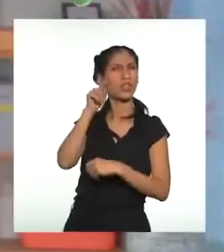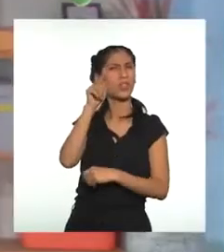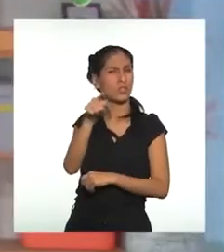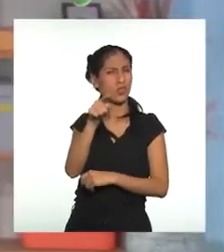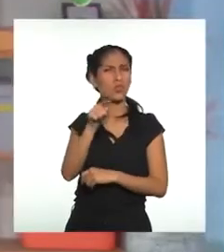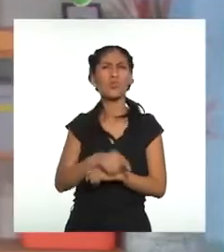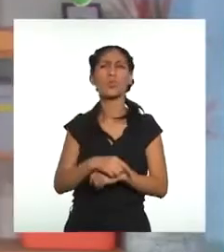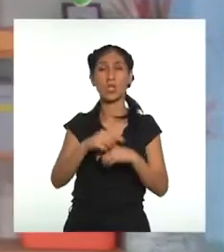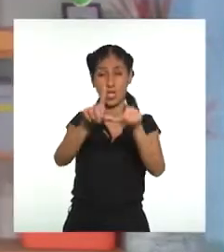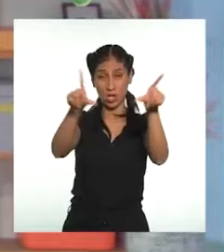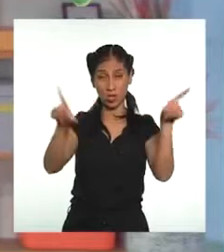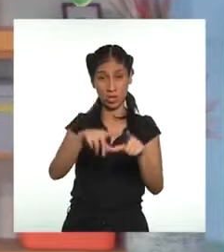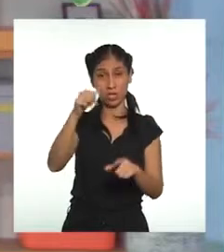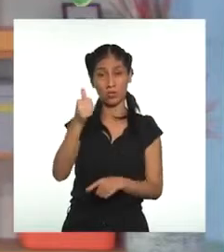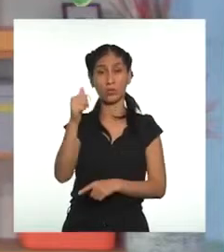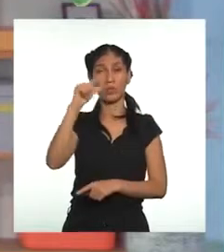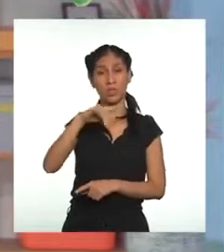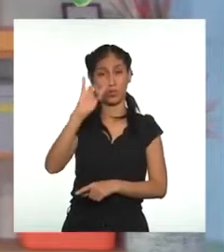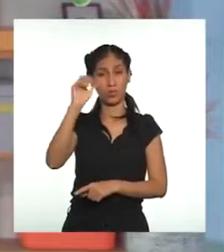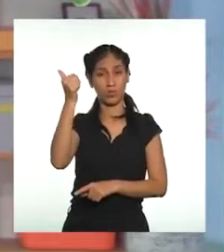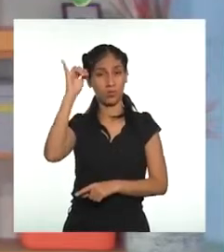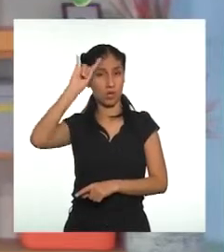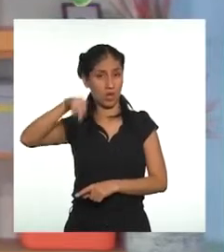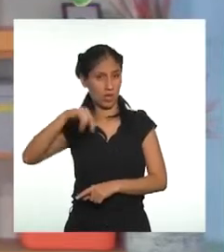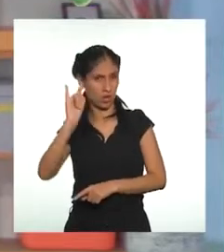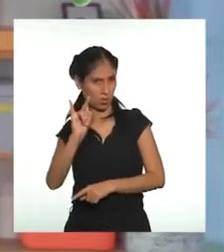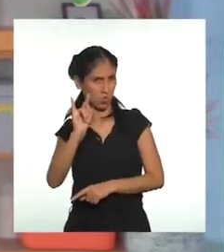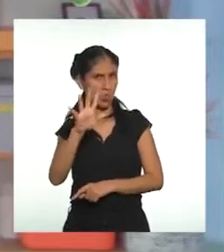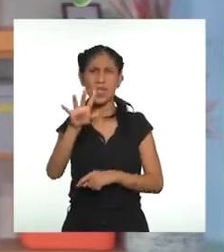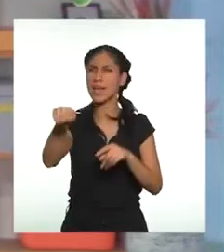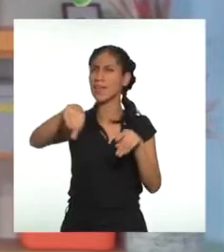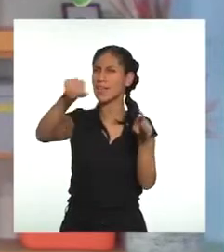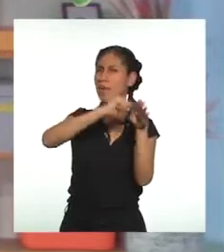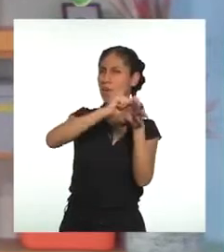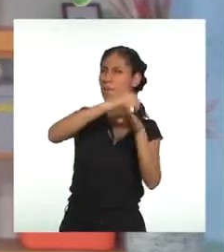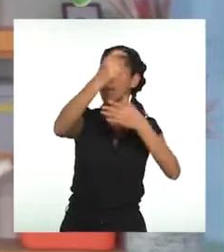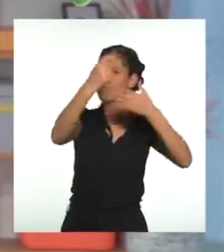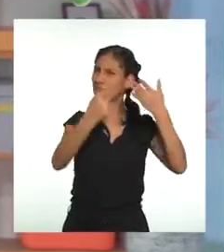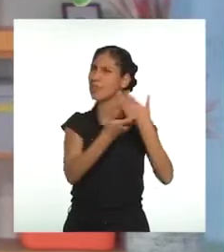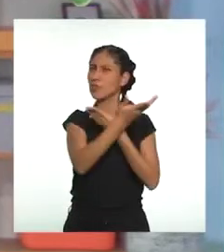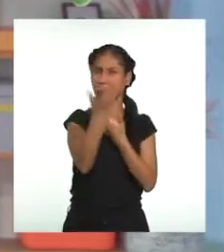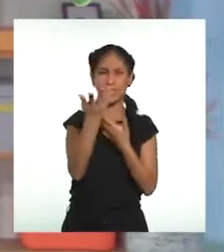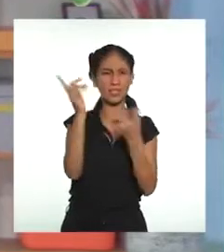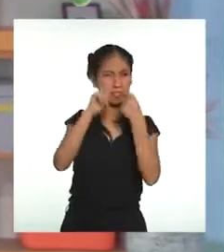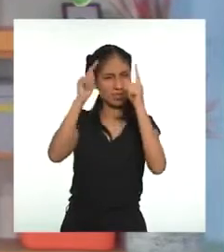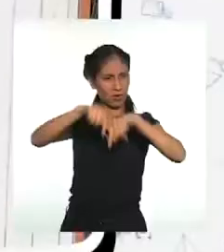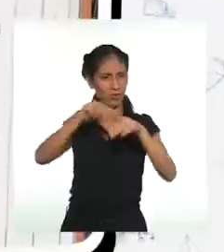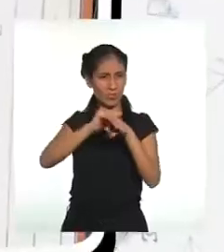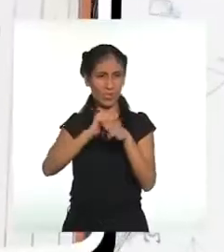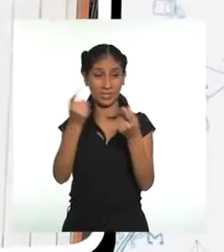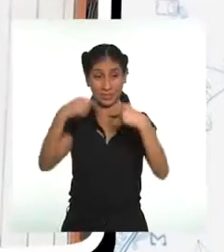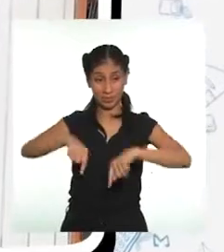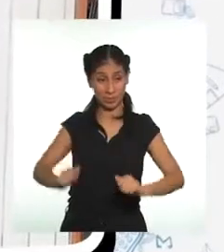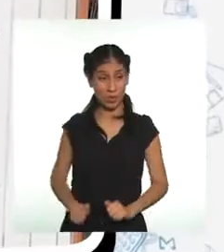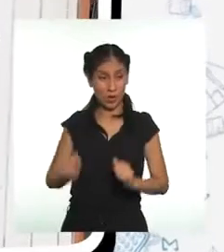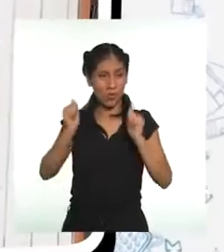Cuéntanos sobre el pueblo Aguajún y qué prácticas ancestrales mantienen en su comunidad.